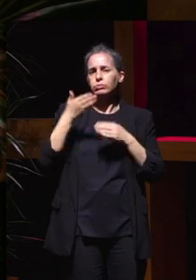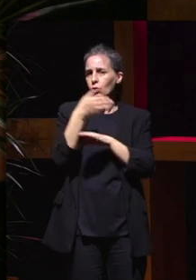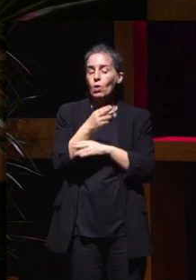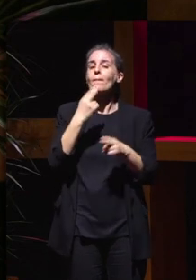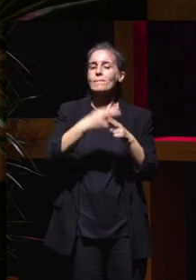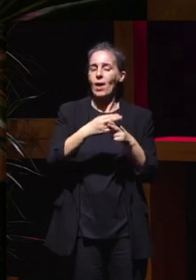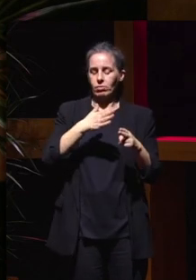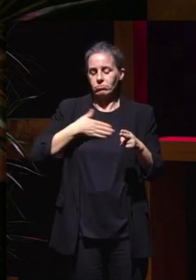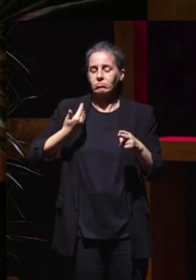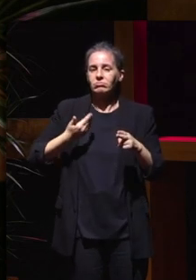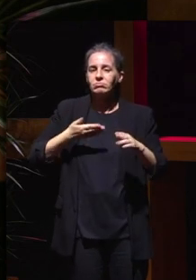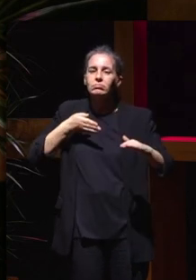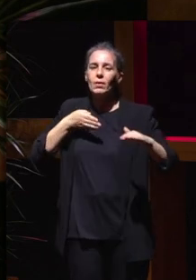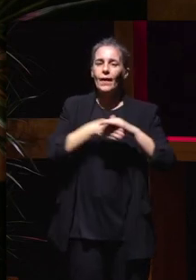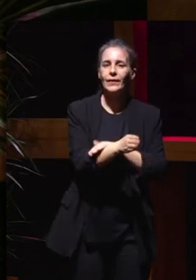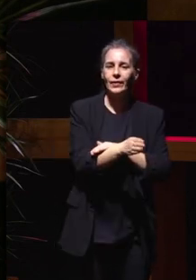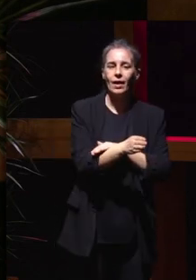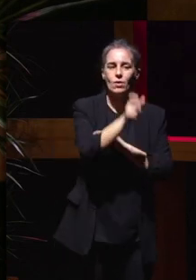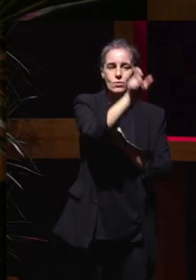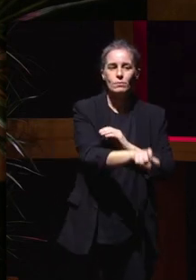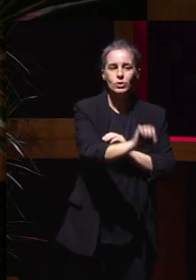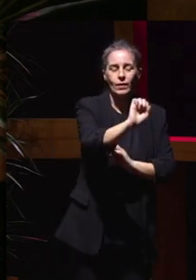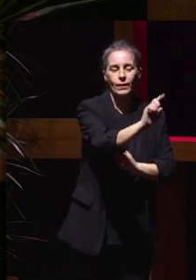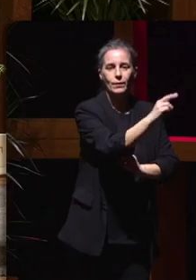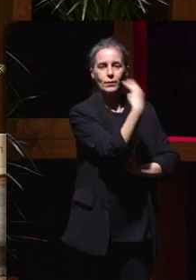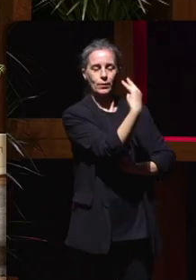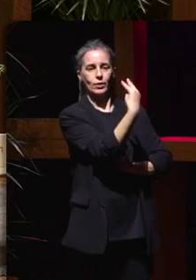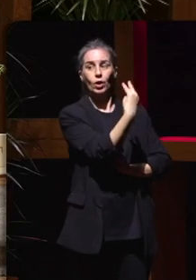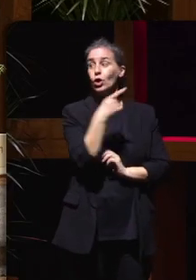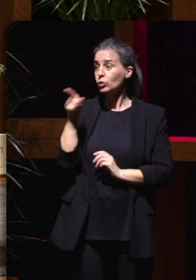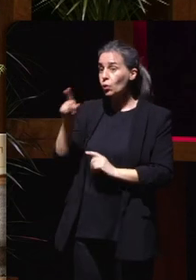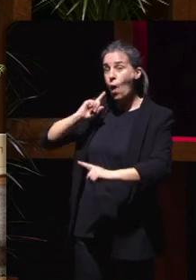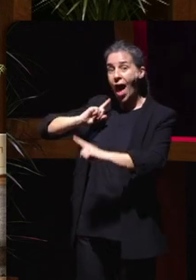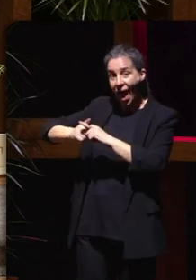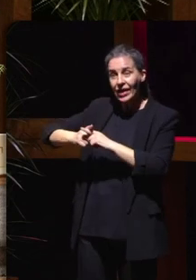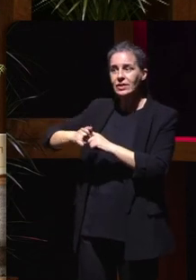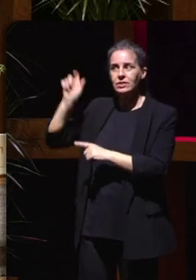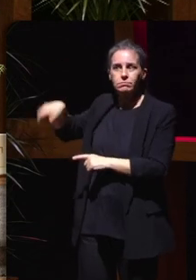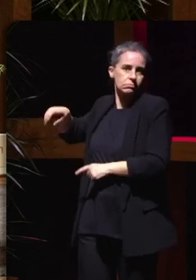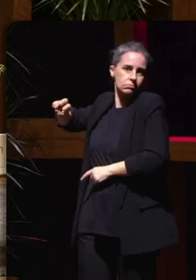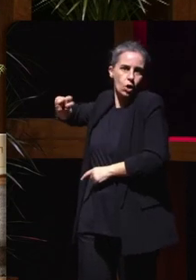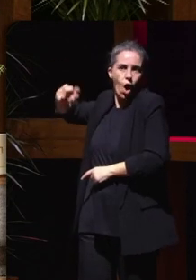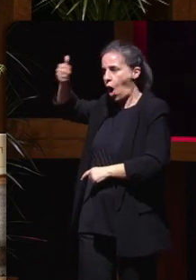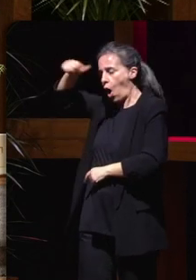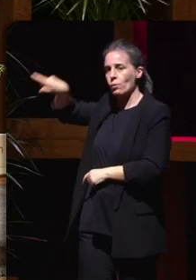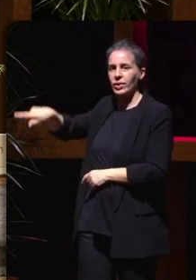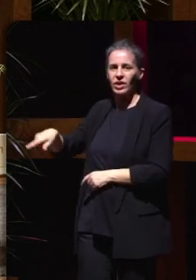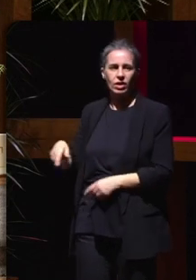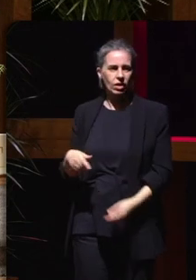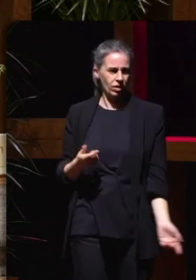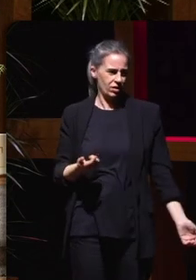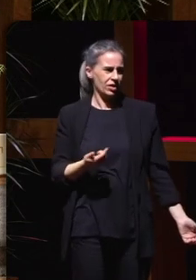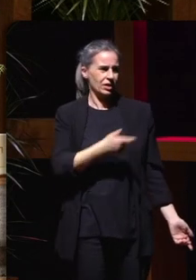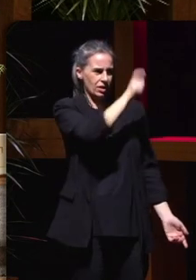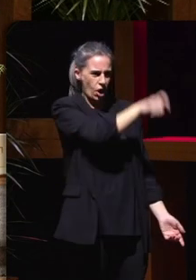dicho tú eres la ex de no sé quién una persona que no me están a media vida donde hay más de sanos